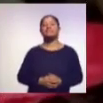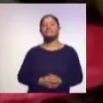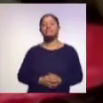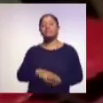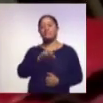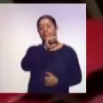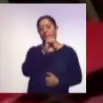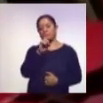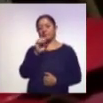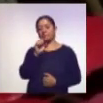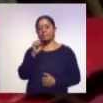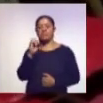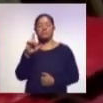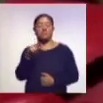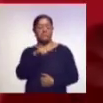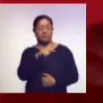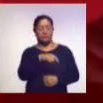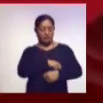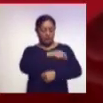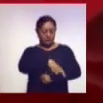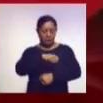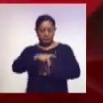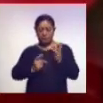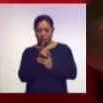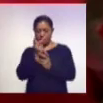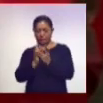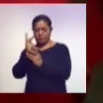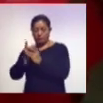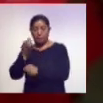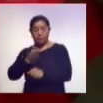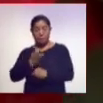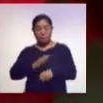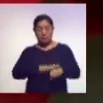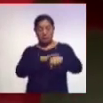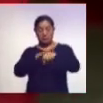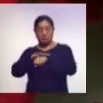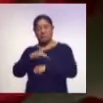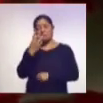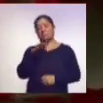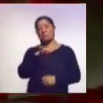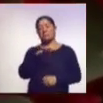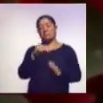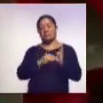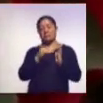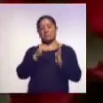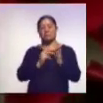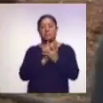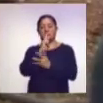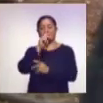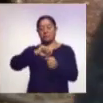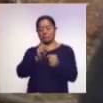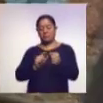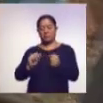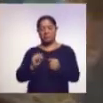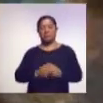Rural, la producción de esta flor en México superará este año la cifra de 19 millones de plantas a nivel nacional, mismas